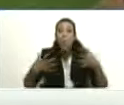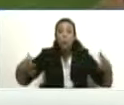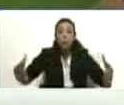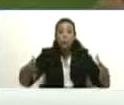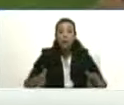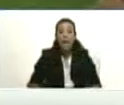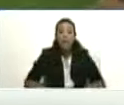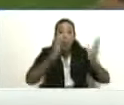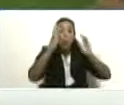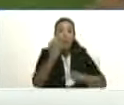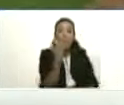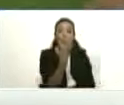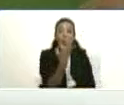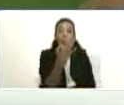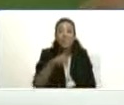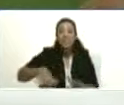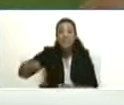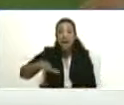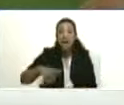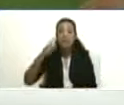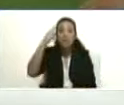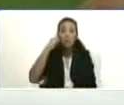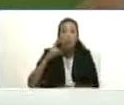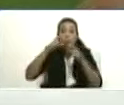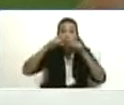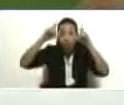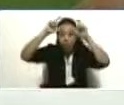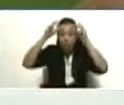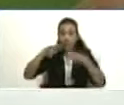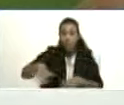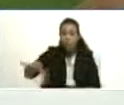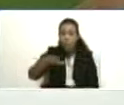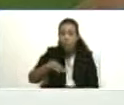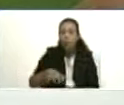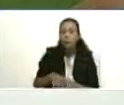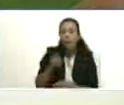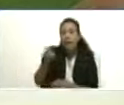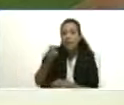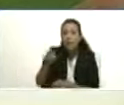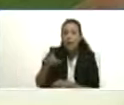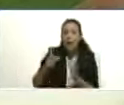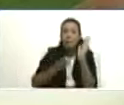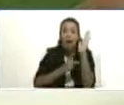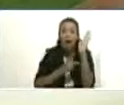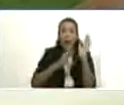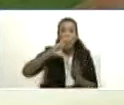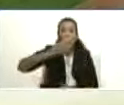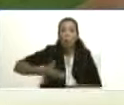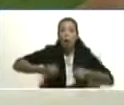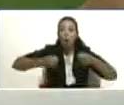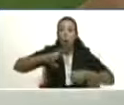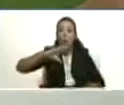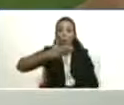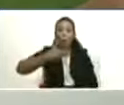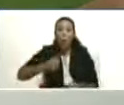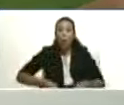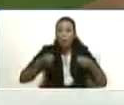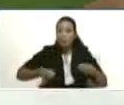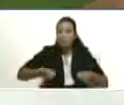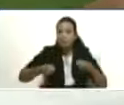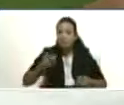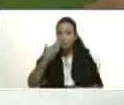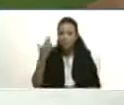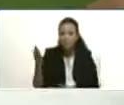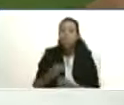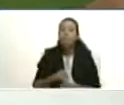Torre 3, sector Simón Rodríguez, allá en la parroquia Coche, mi parroquia Coche